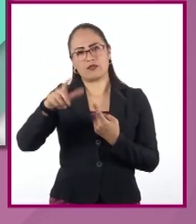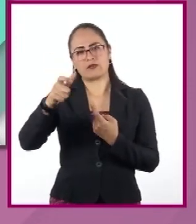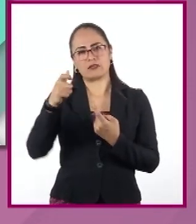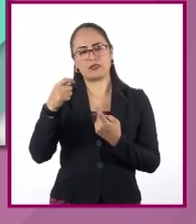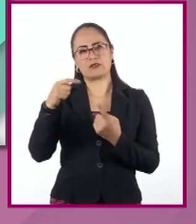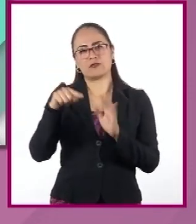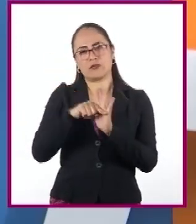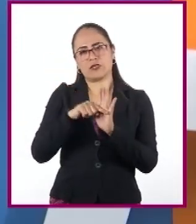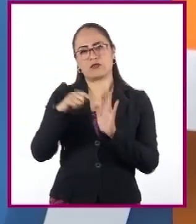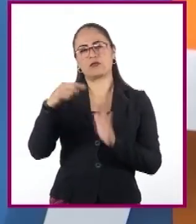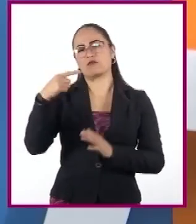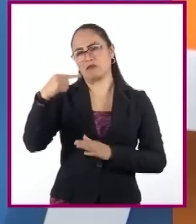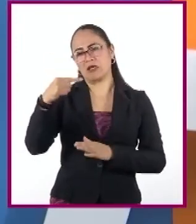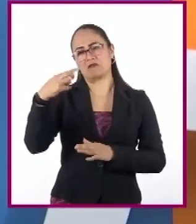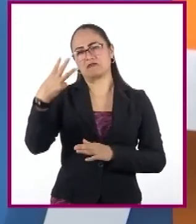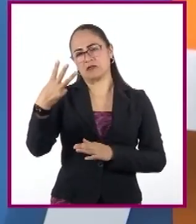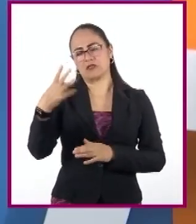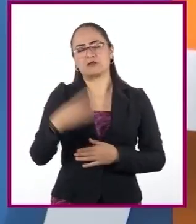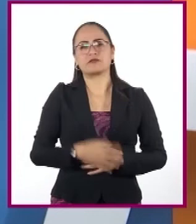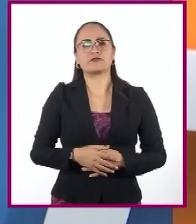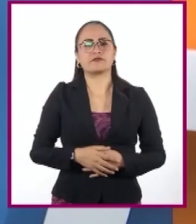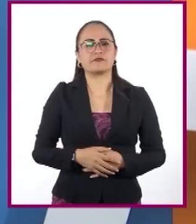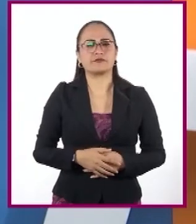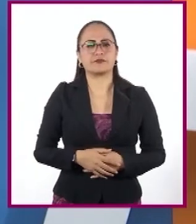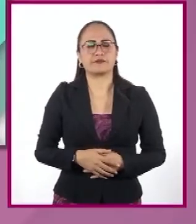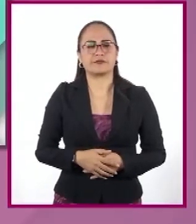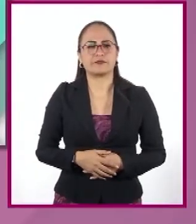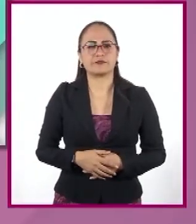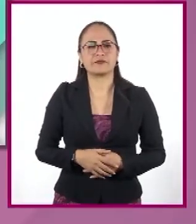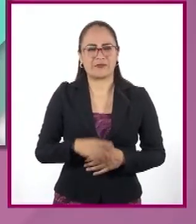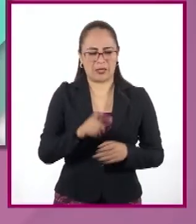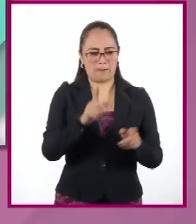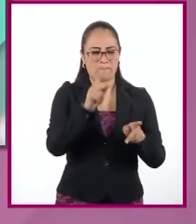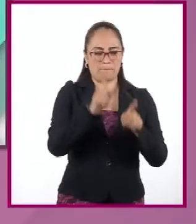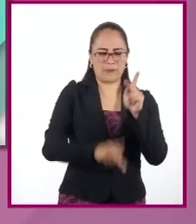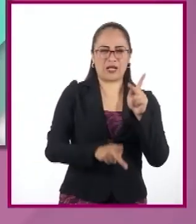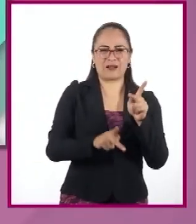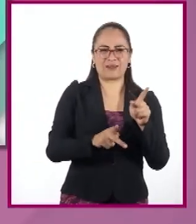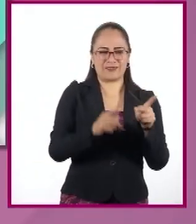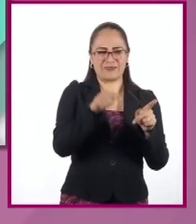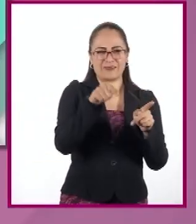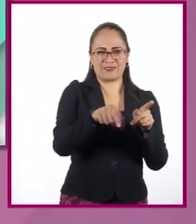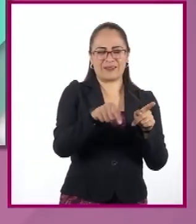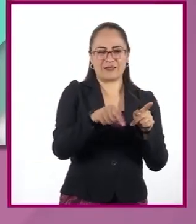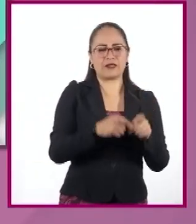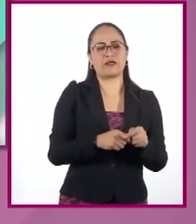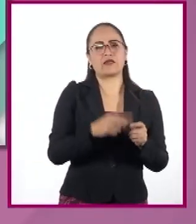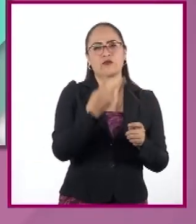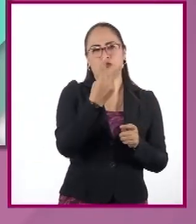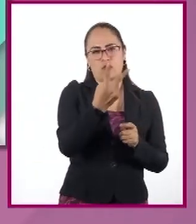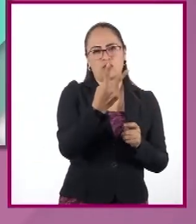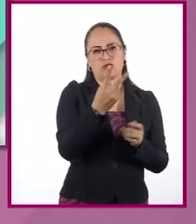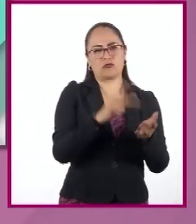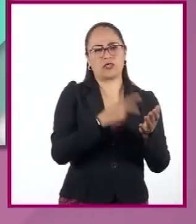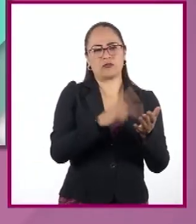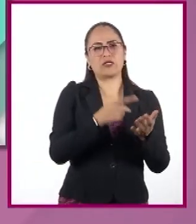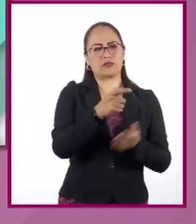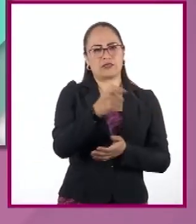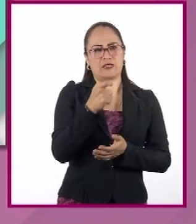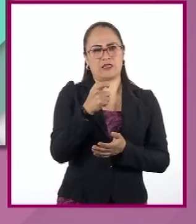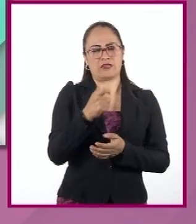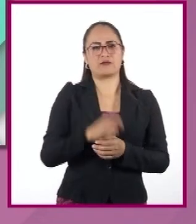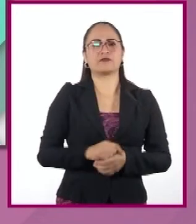3. En el primer miembro de la igualdad se tiene 2 veces la incógnita X.